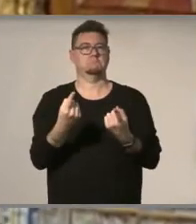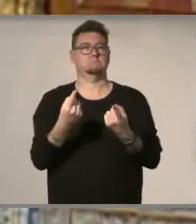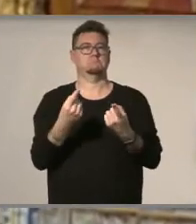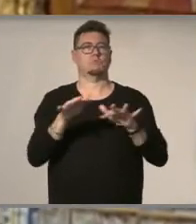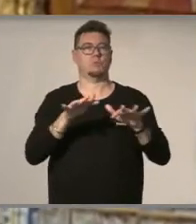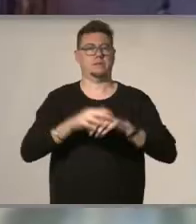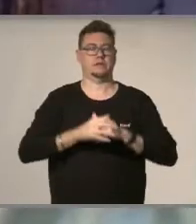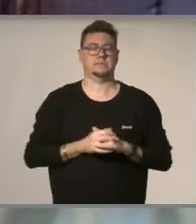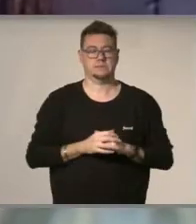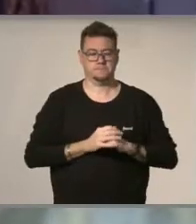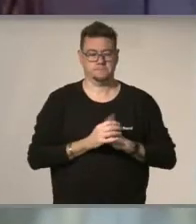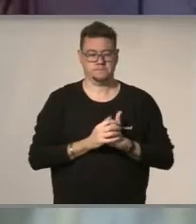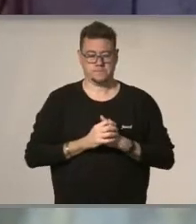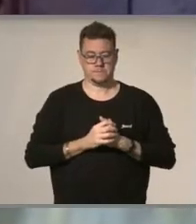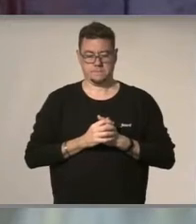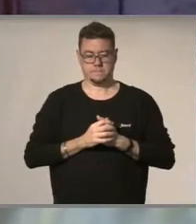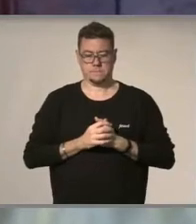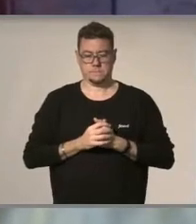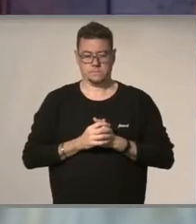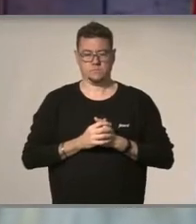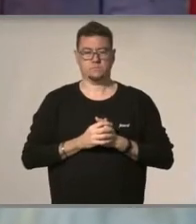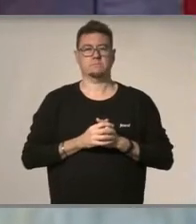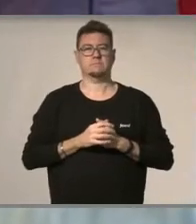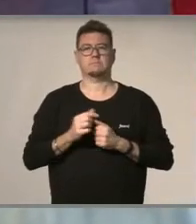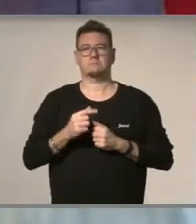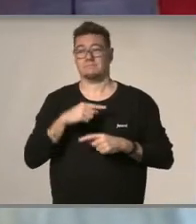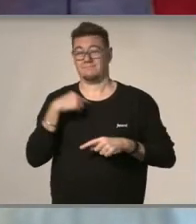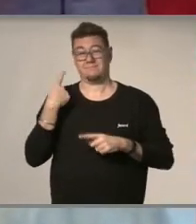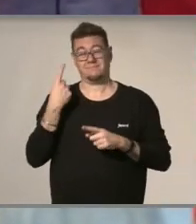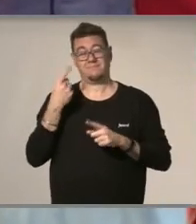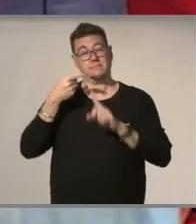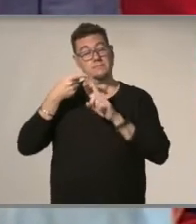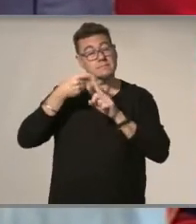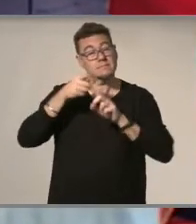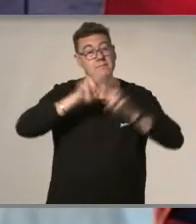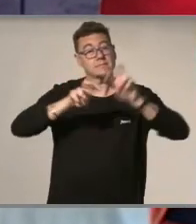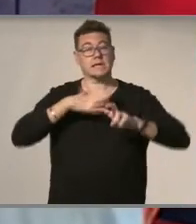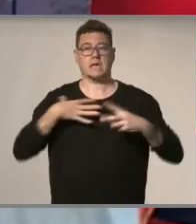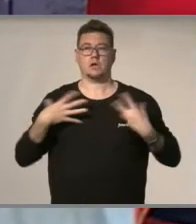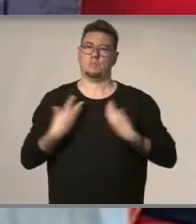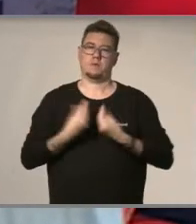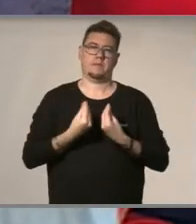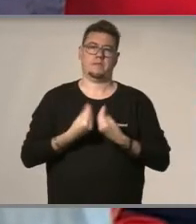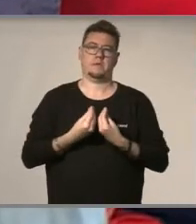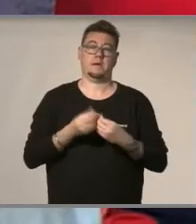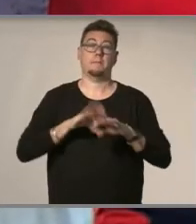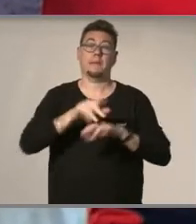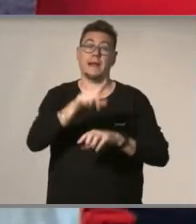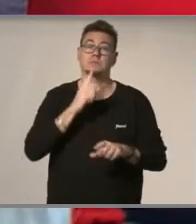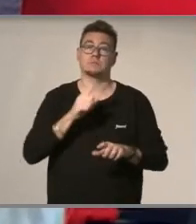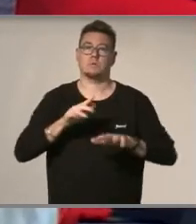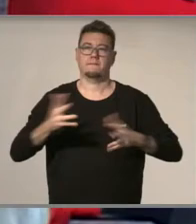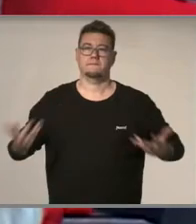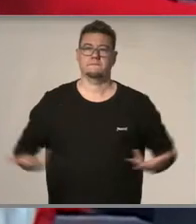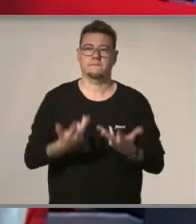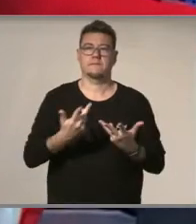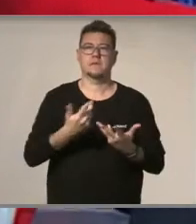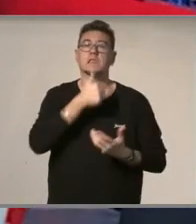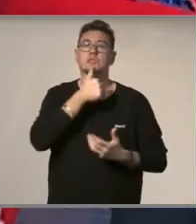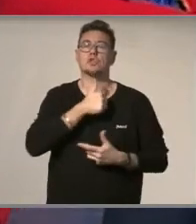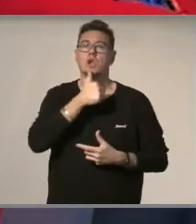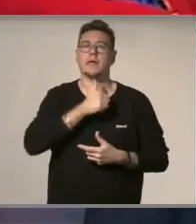publicaciones. Buscamos con todo ello la convivencia y para ello fomentamos la